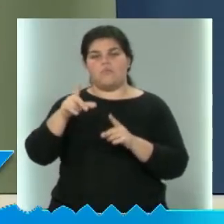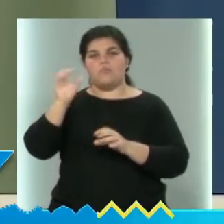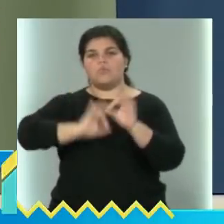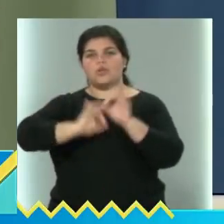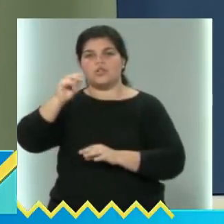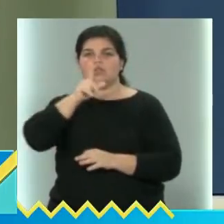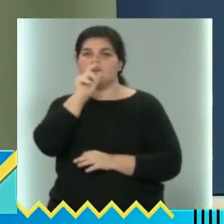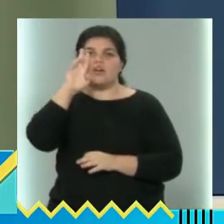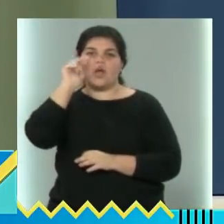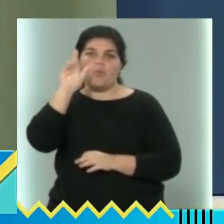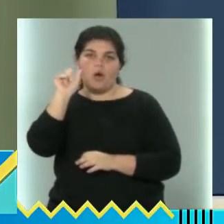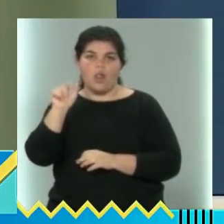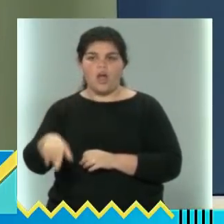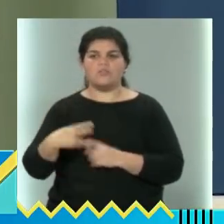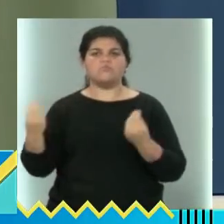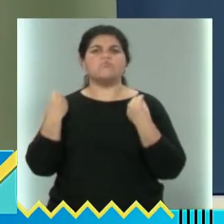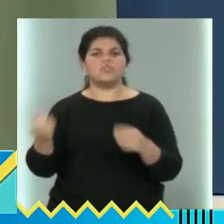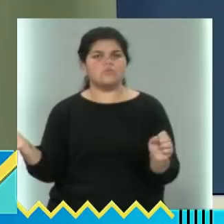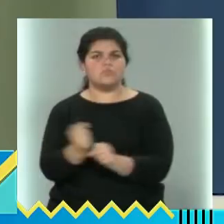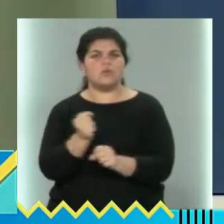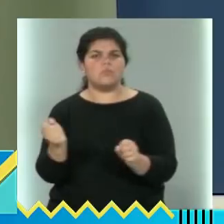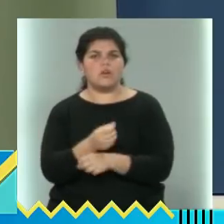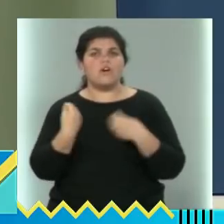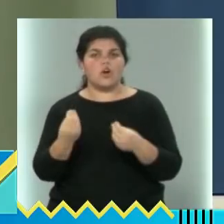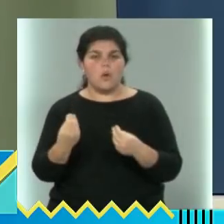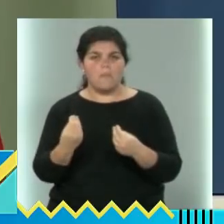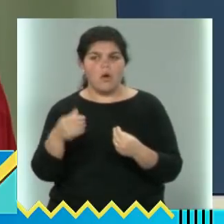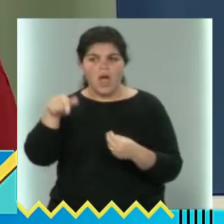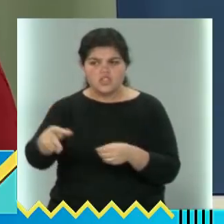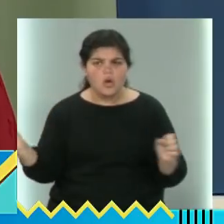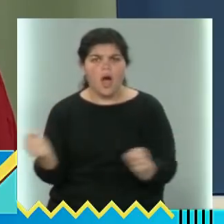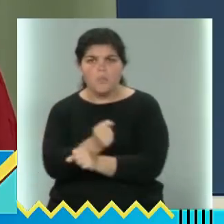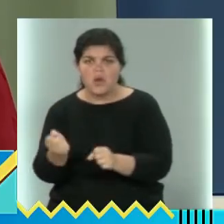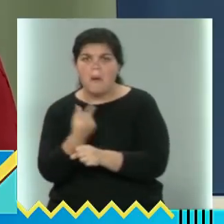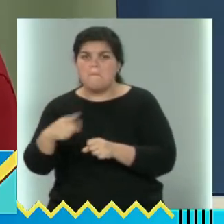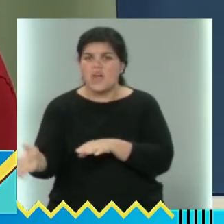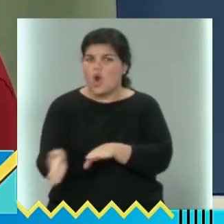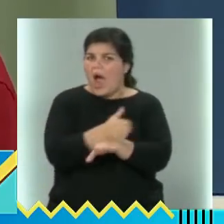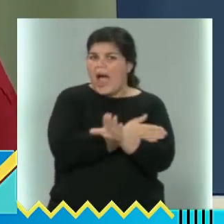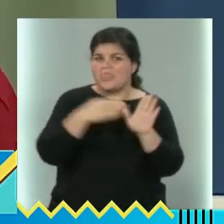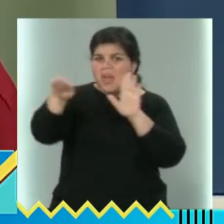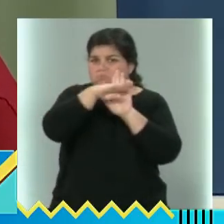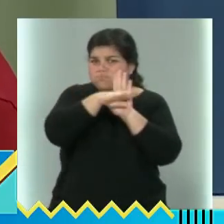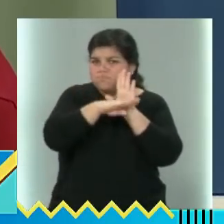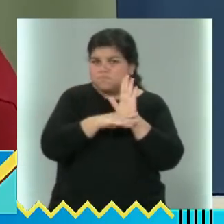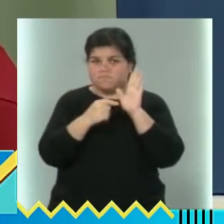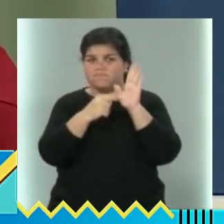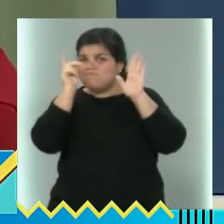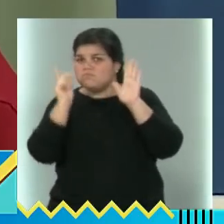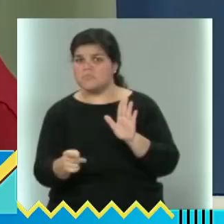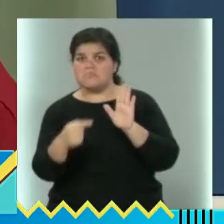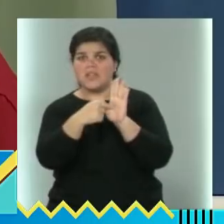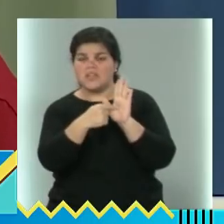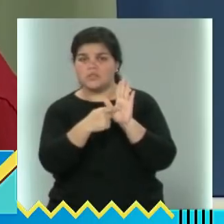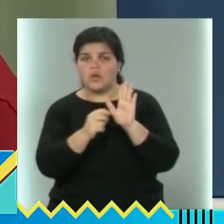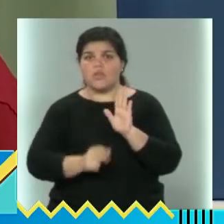y de qué manera fue aprobado sin cumplir ninguna de todas las condiciones establecidas por el